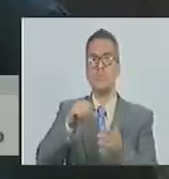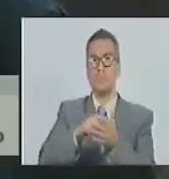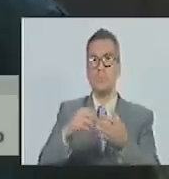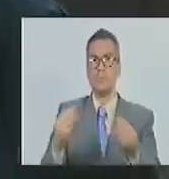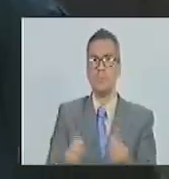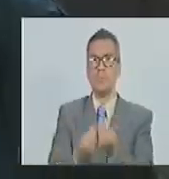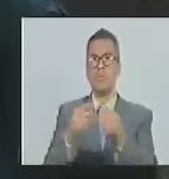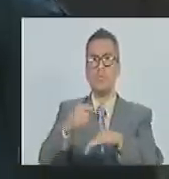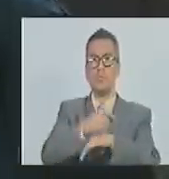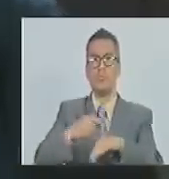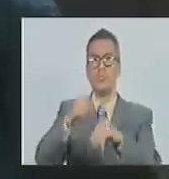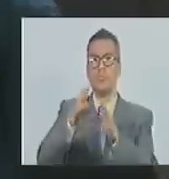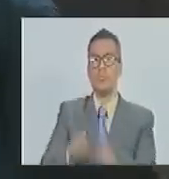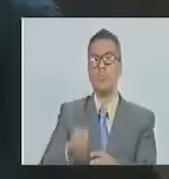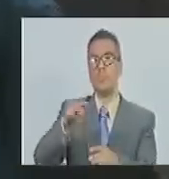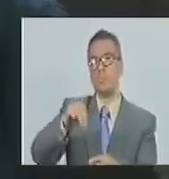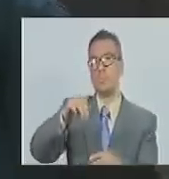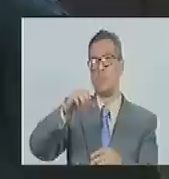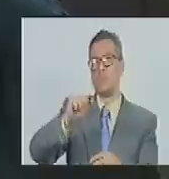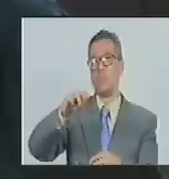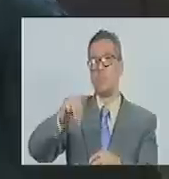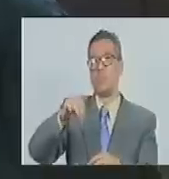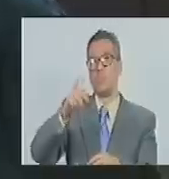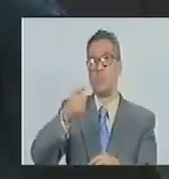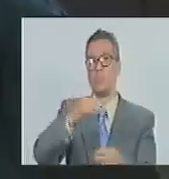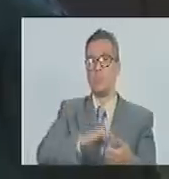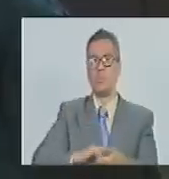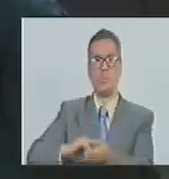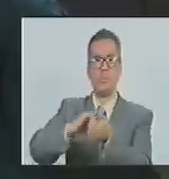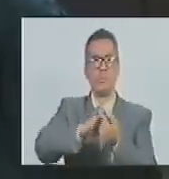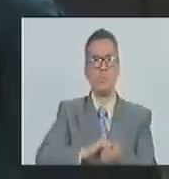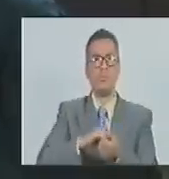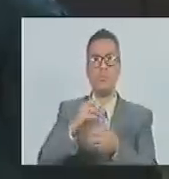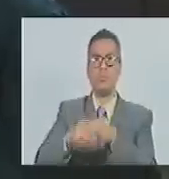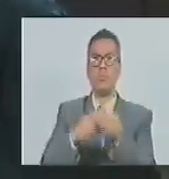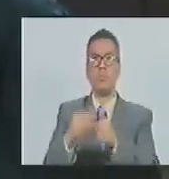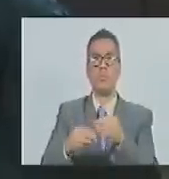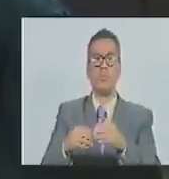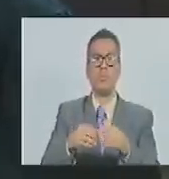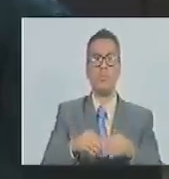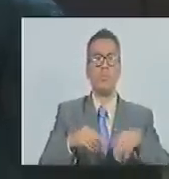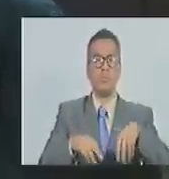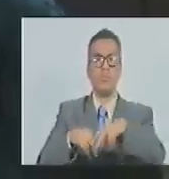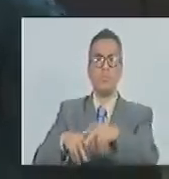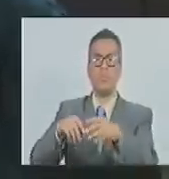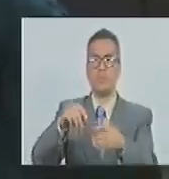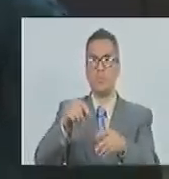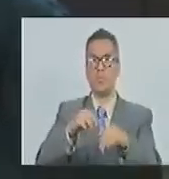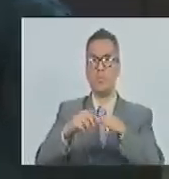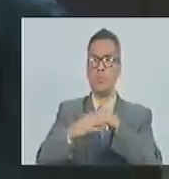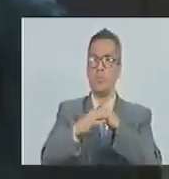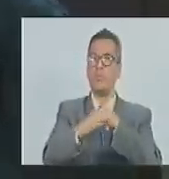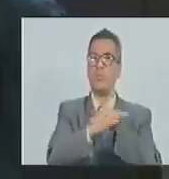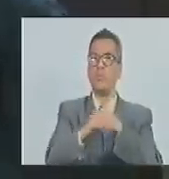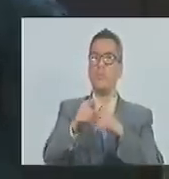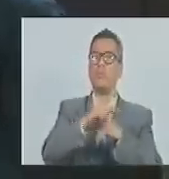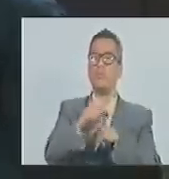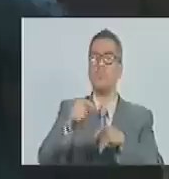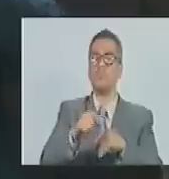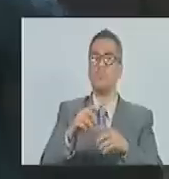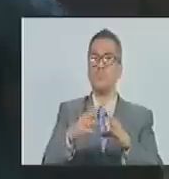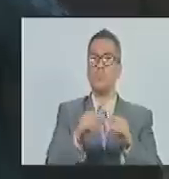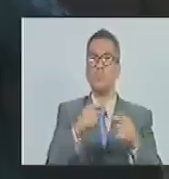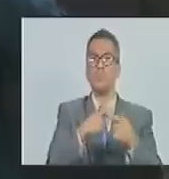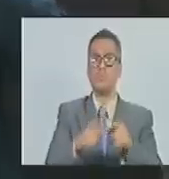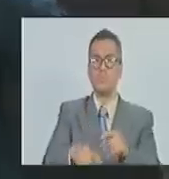mano del gobernador mayor Gerardo Márquez, los trujillanos andamos recorriendo municipio por municipio, llevando la réplica